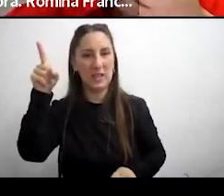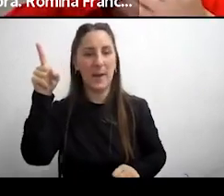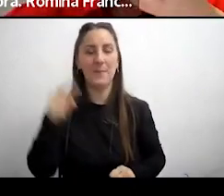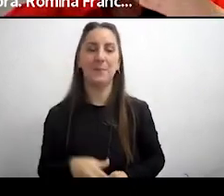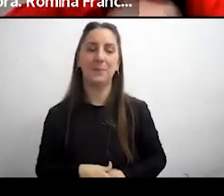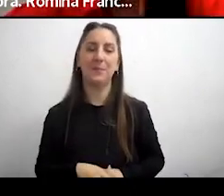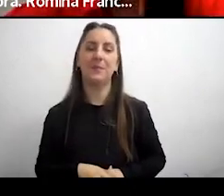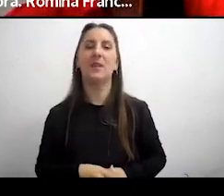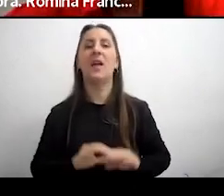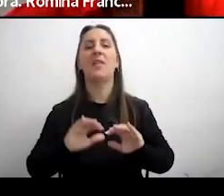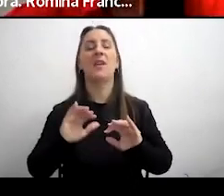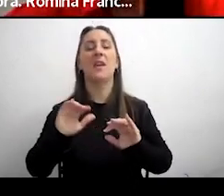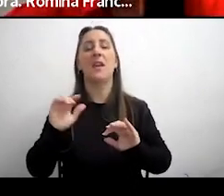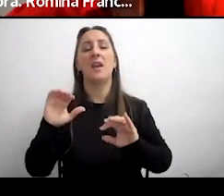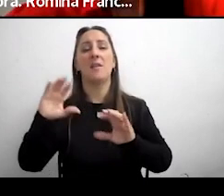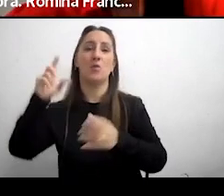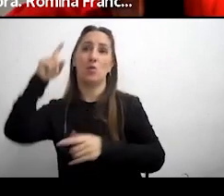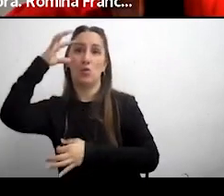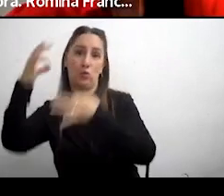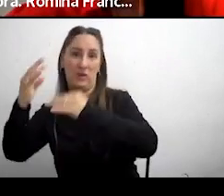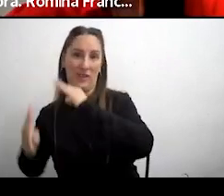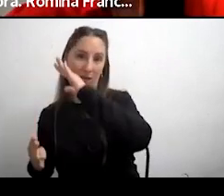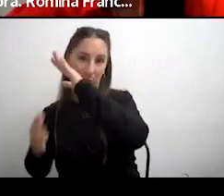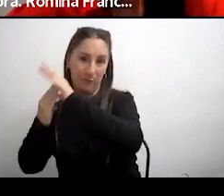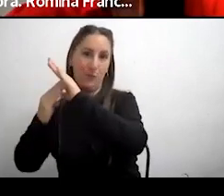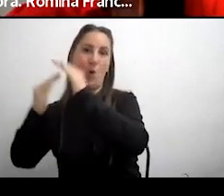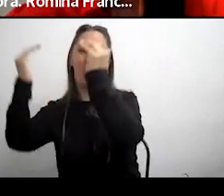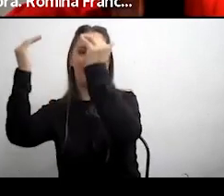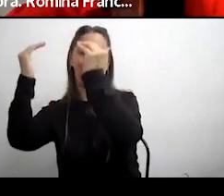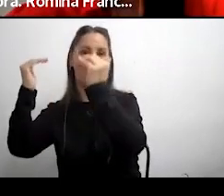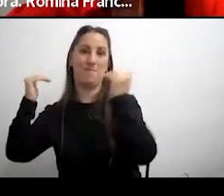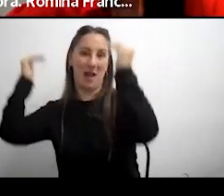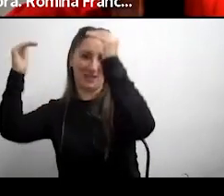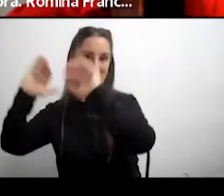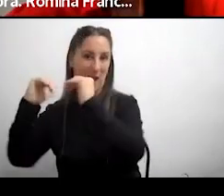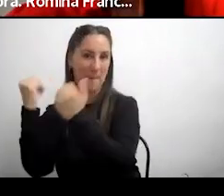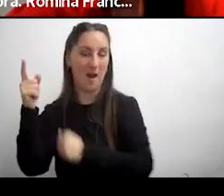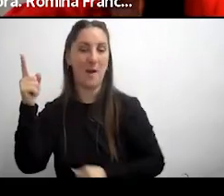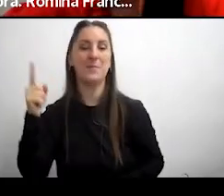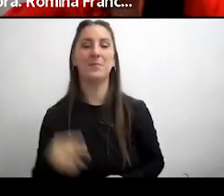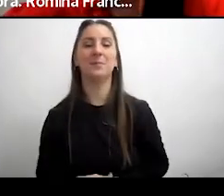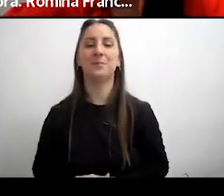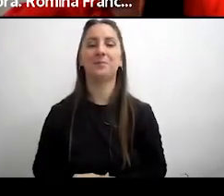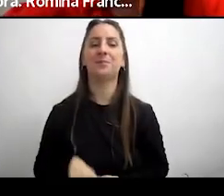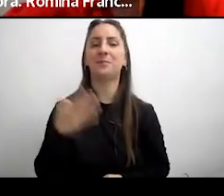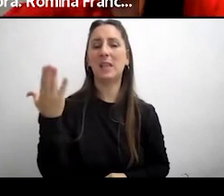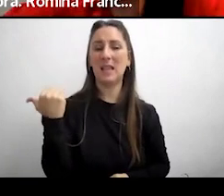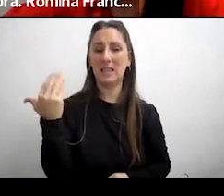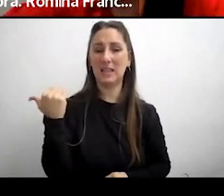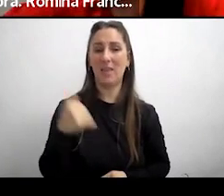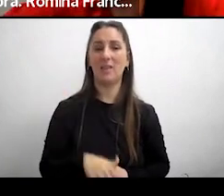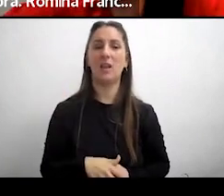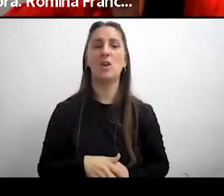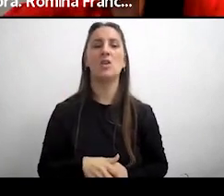de cámara o de corte, por supuesto. Acá hay un antecedente que es